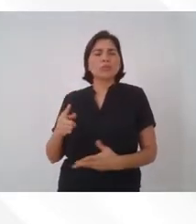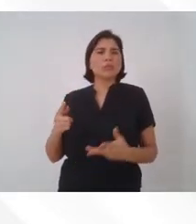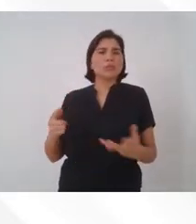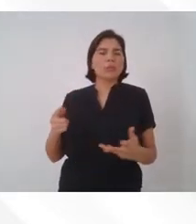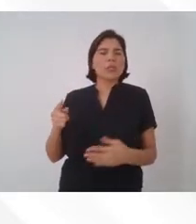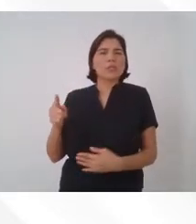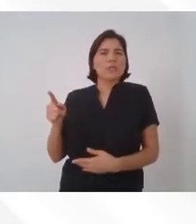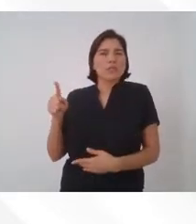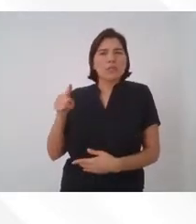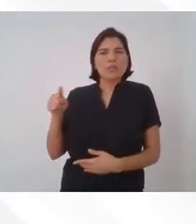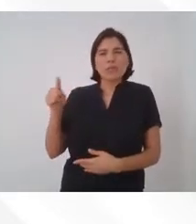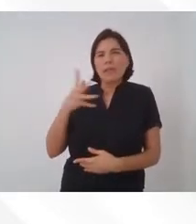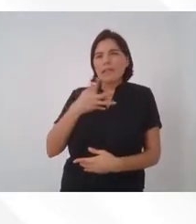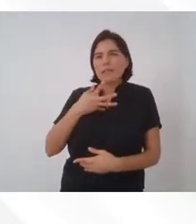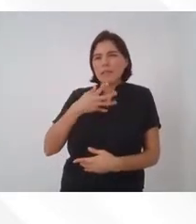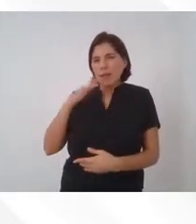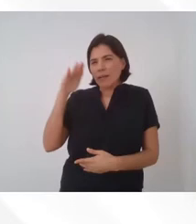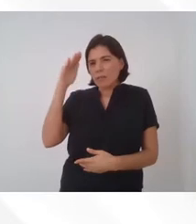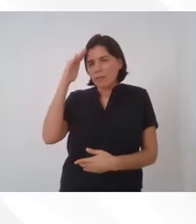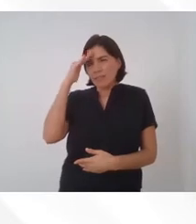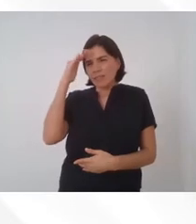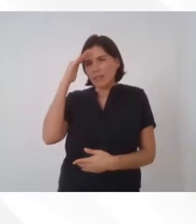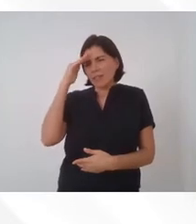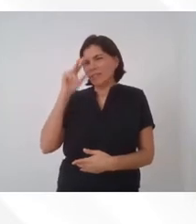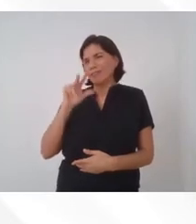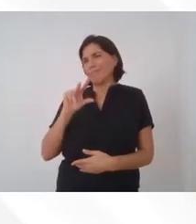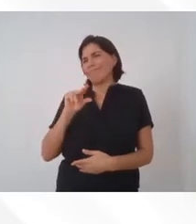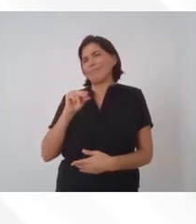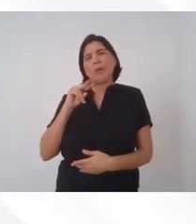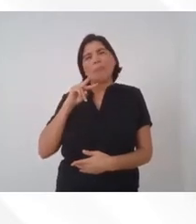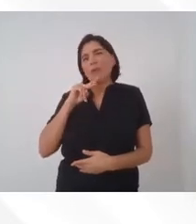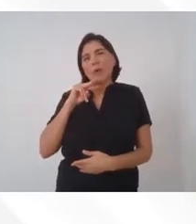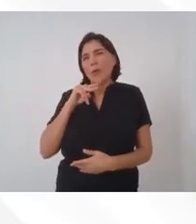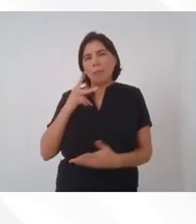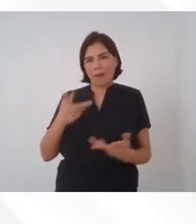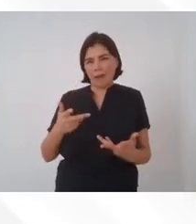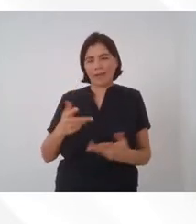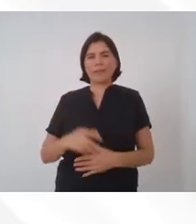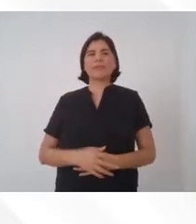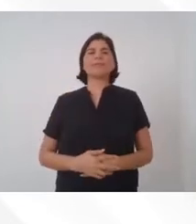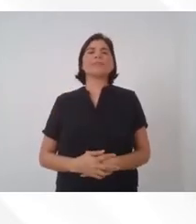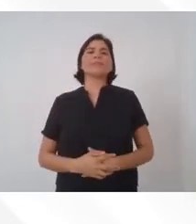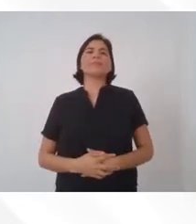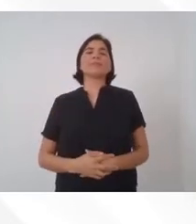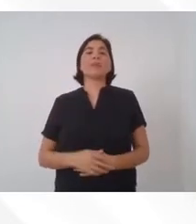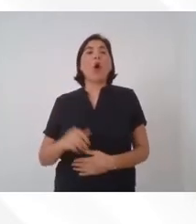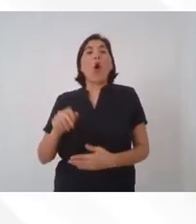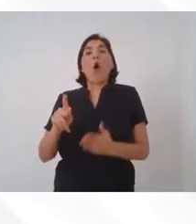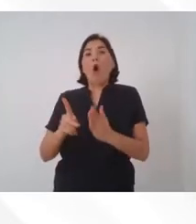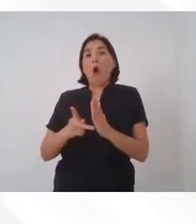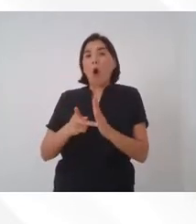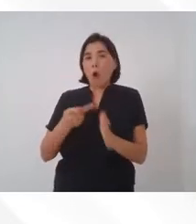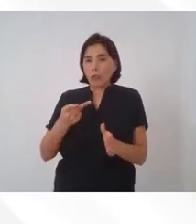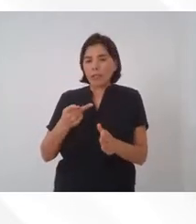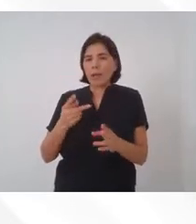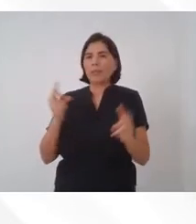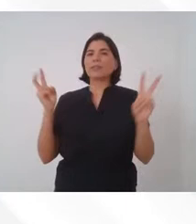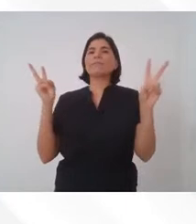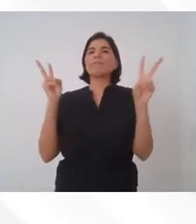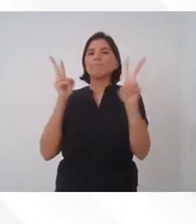normal, no nos preocupamos, le sonreímos internamente y volvemos a nuestra tarea de observar nuestra